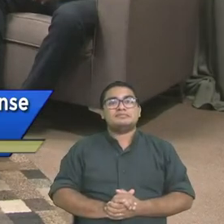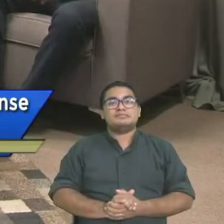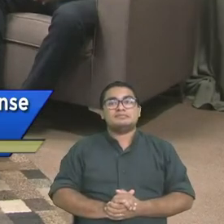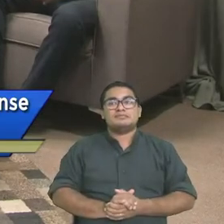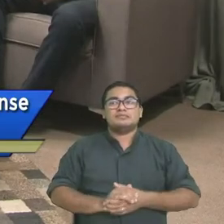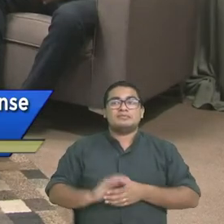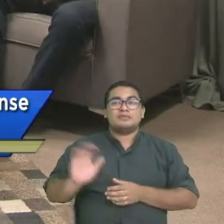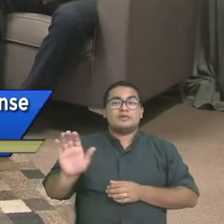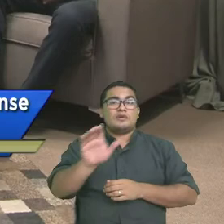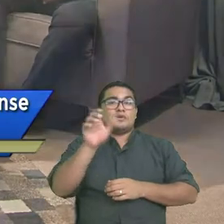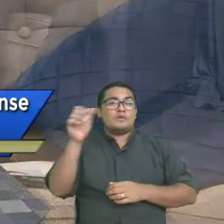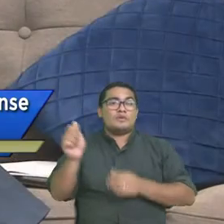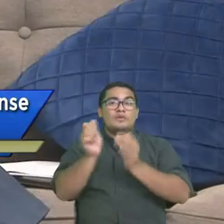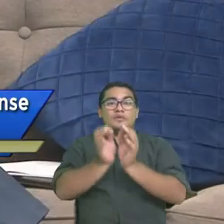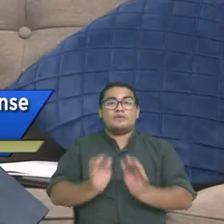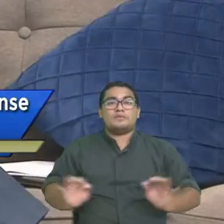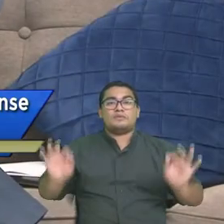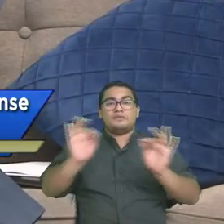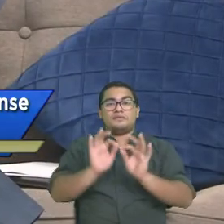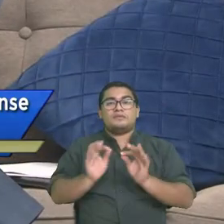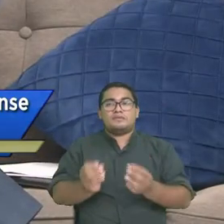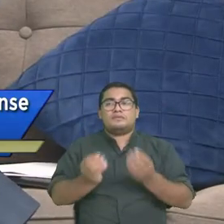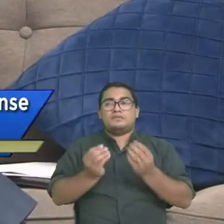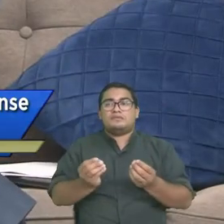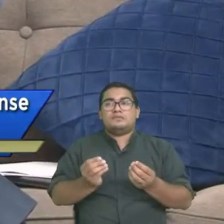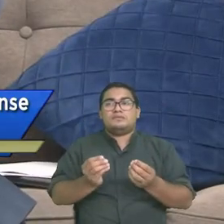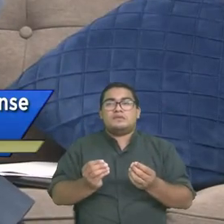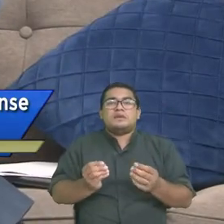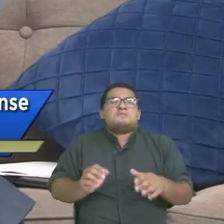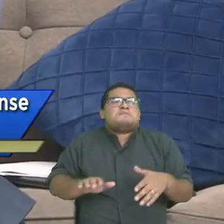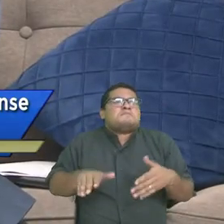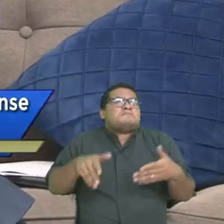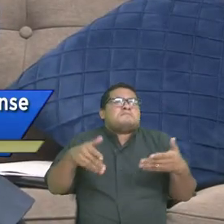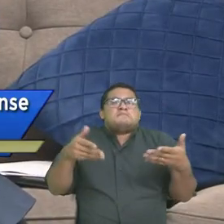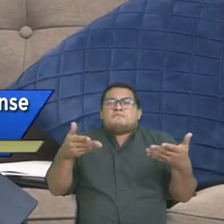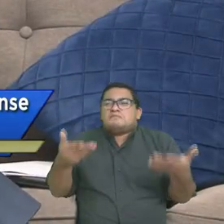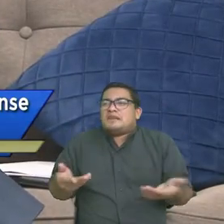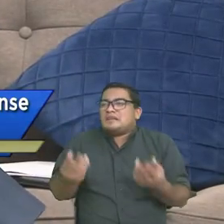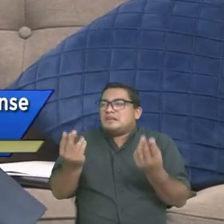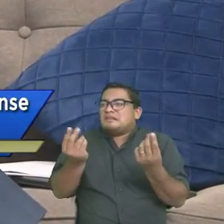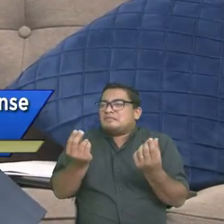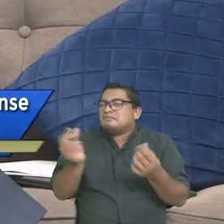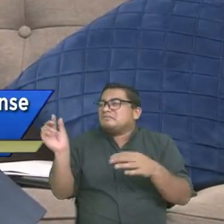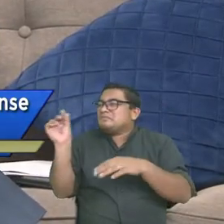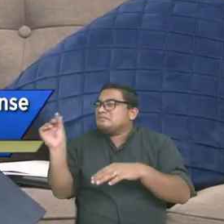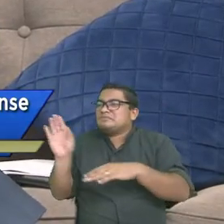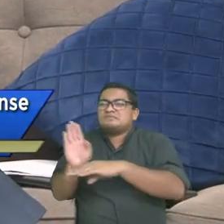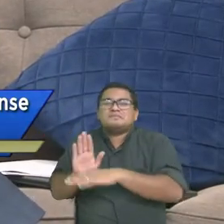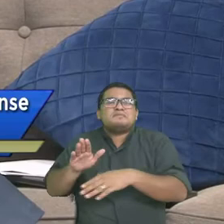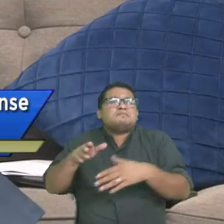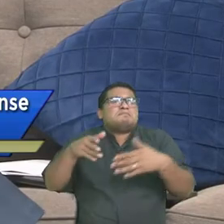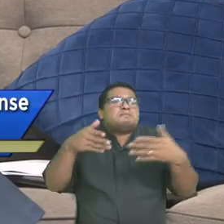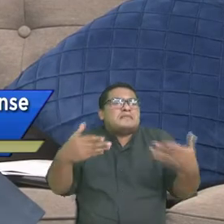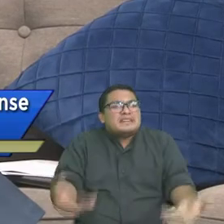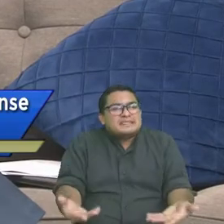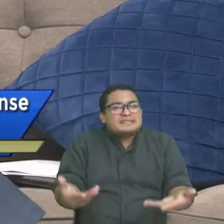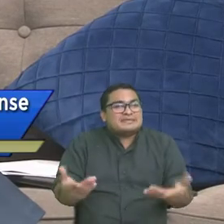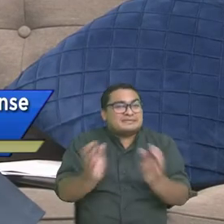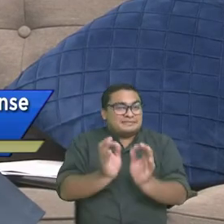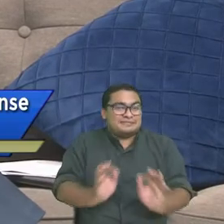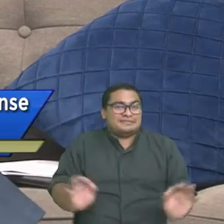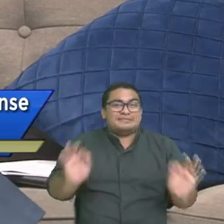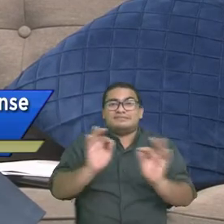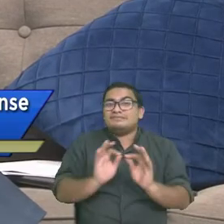otro gran elemento importante es ¿para qué nos endeudamos? Claro. Ese es otro elemento